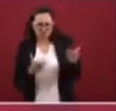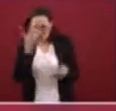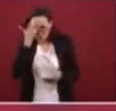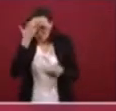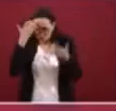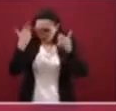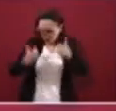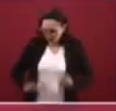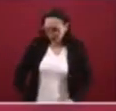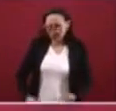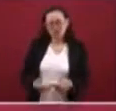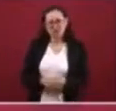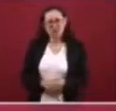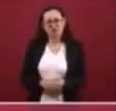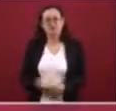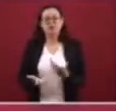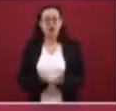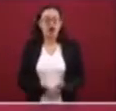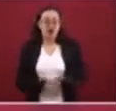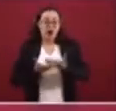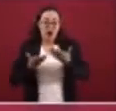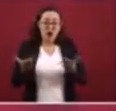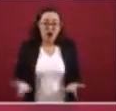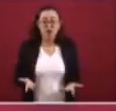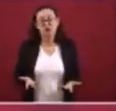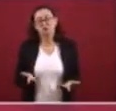hay una negociación,